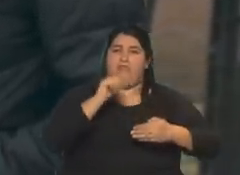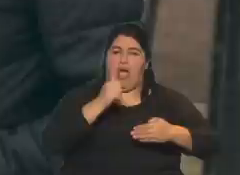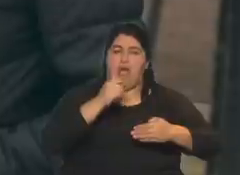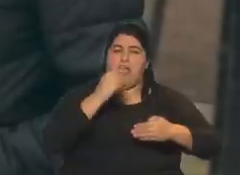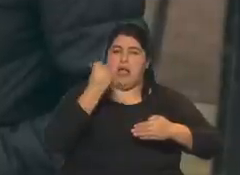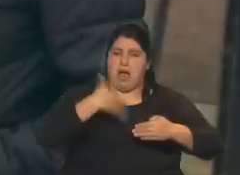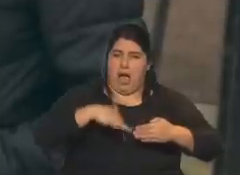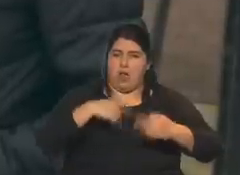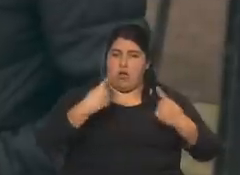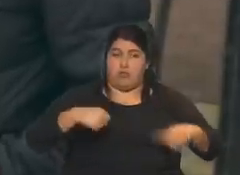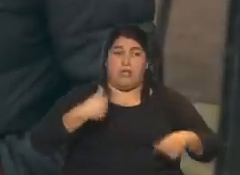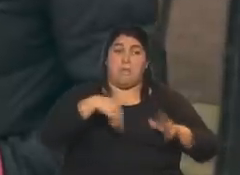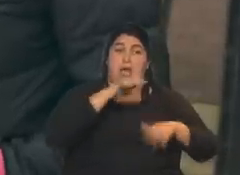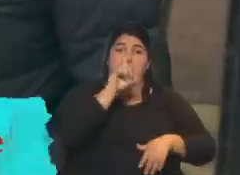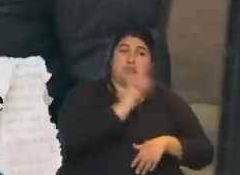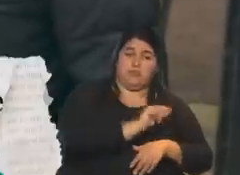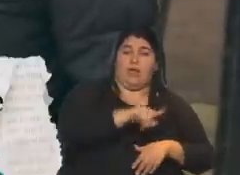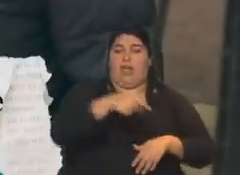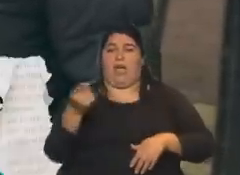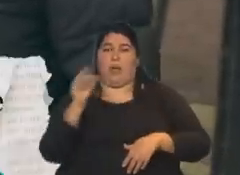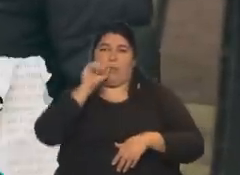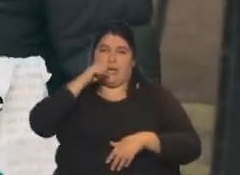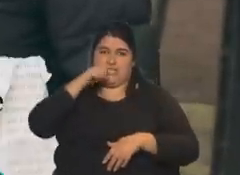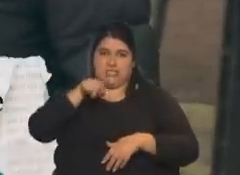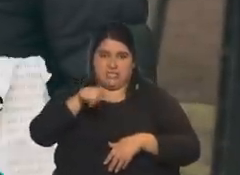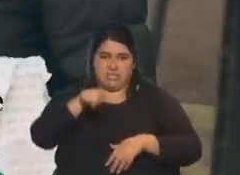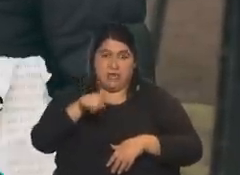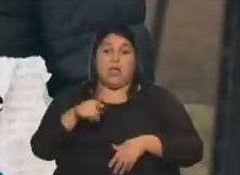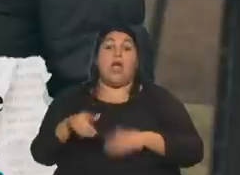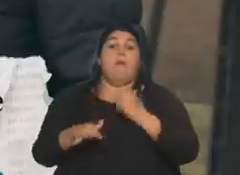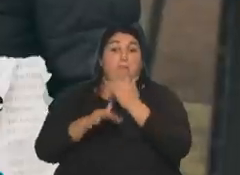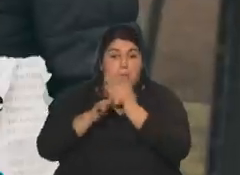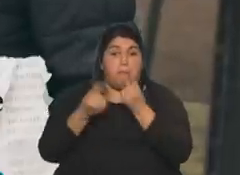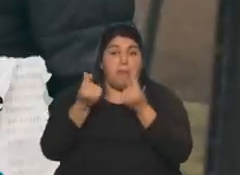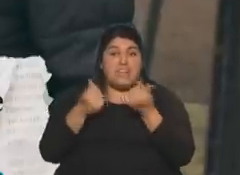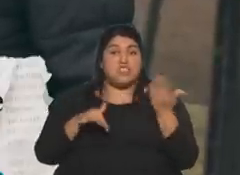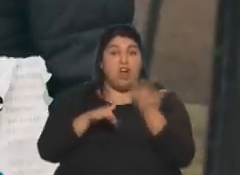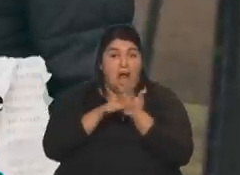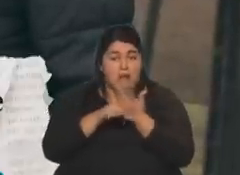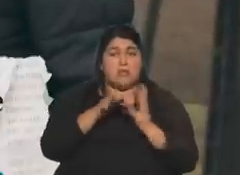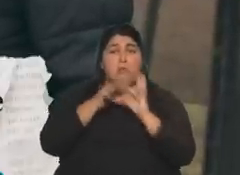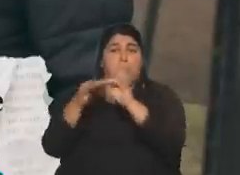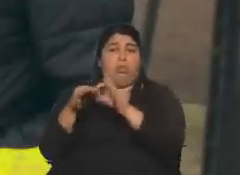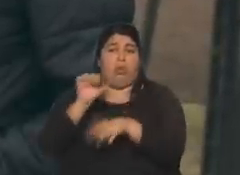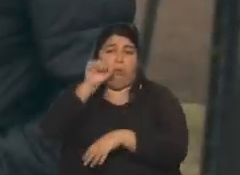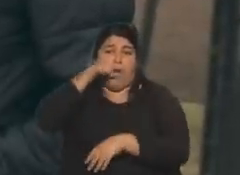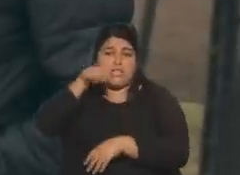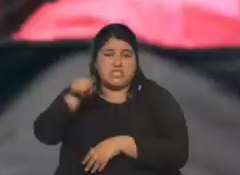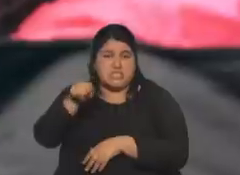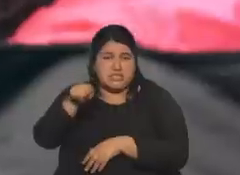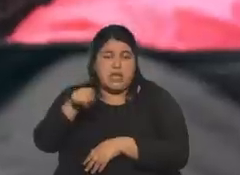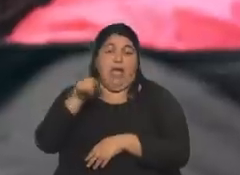un costo siempre mucho menor que el maíz. O sea que ahora el precio de la carne está directamente vinculado con el precio del maíz y